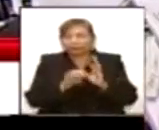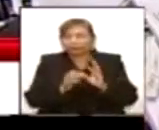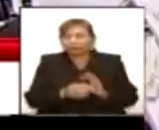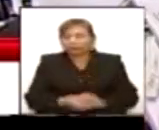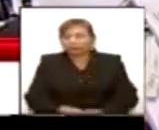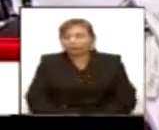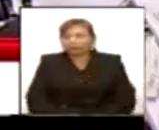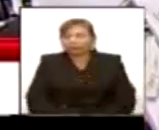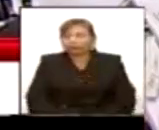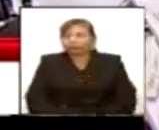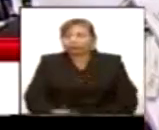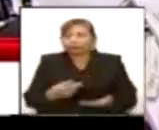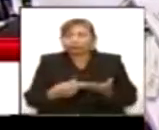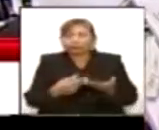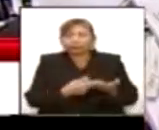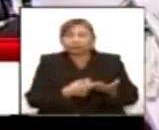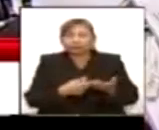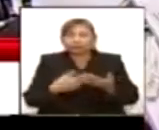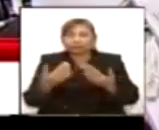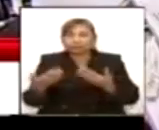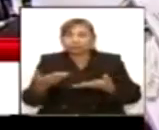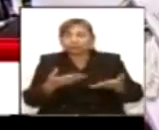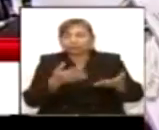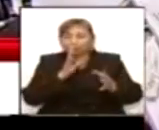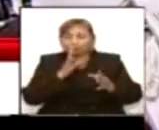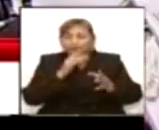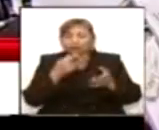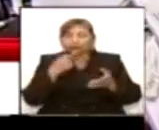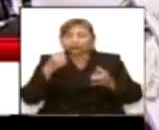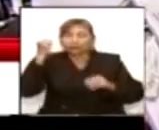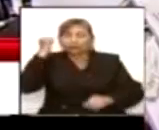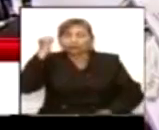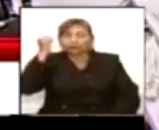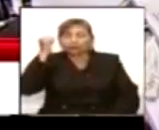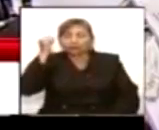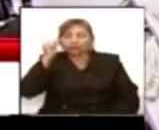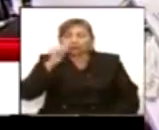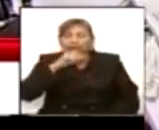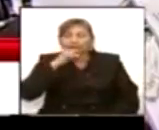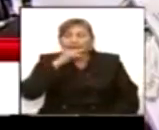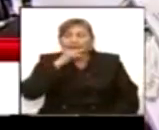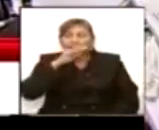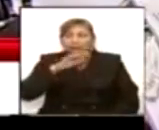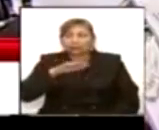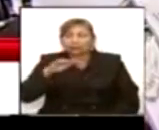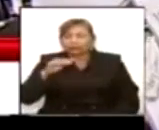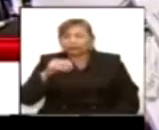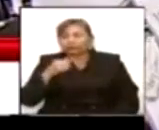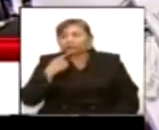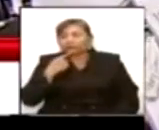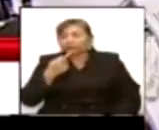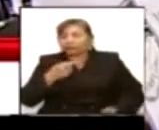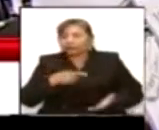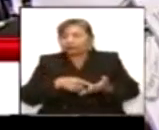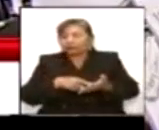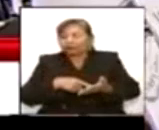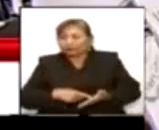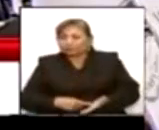aborto. Lo que estamos discutiendo, presidente, es el derecho de niñas, y quiero insistir, por